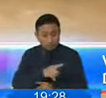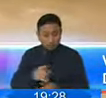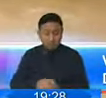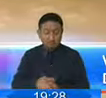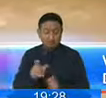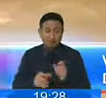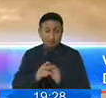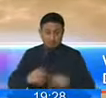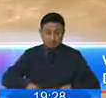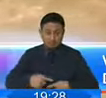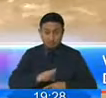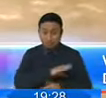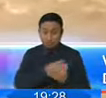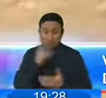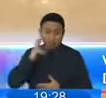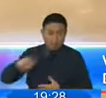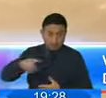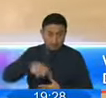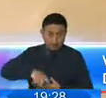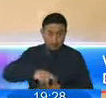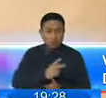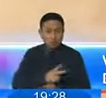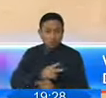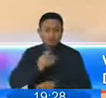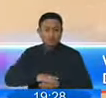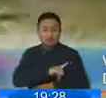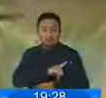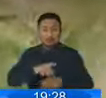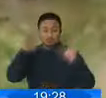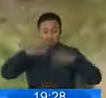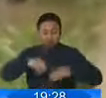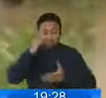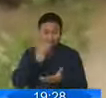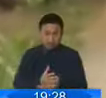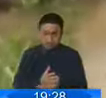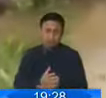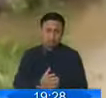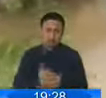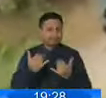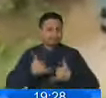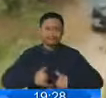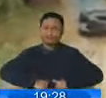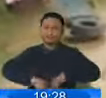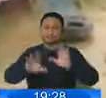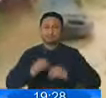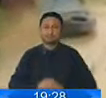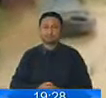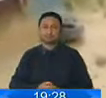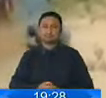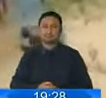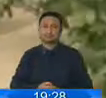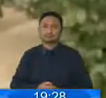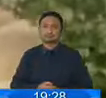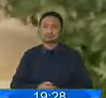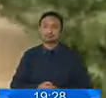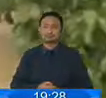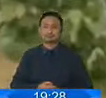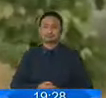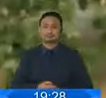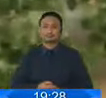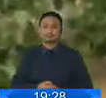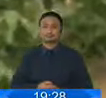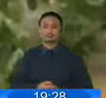las personas que llegan a este sector del país, puesto que el invierno no da tregua. En Zamora Chinchipe, informó